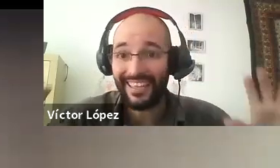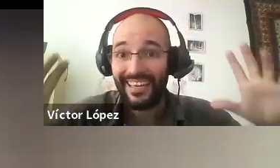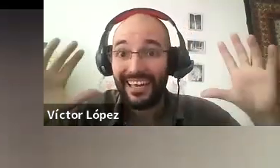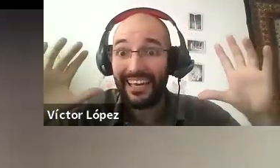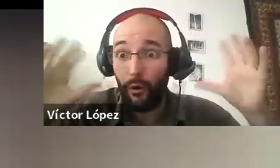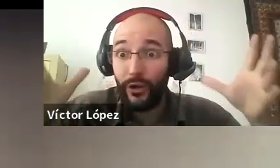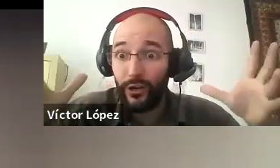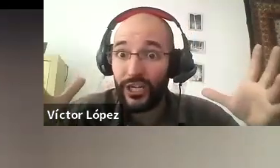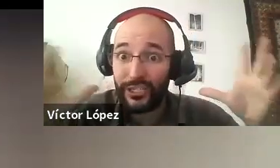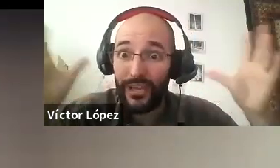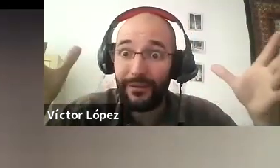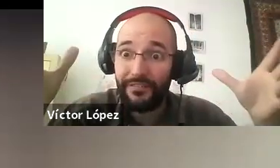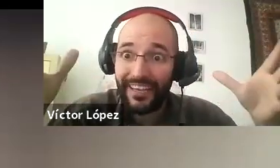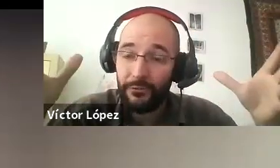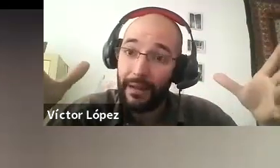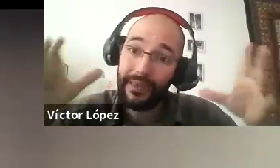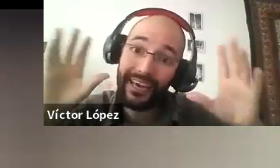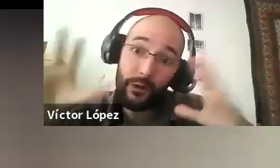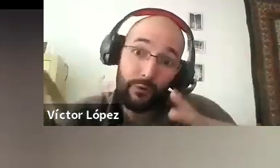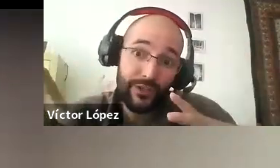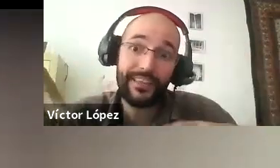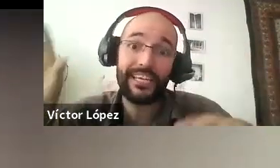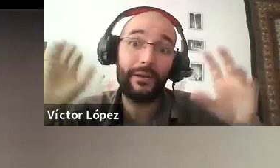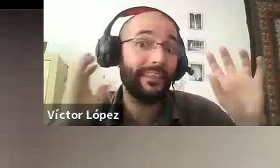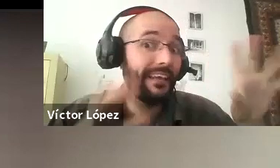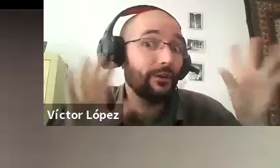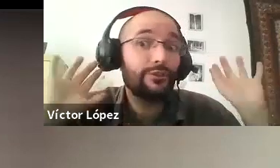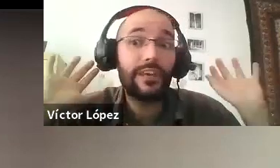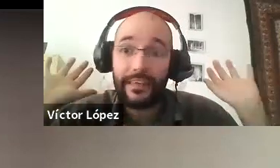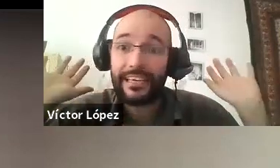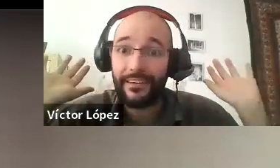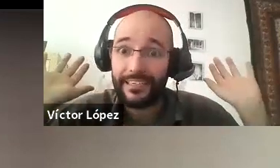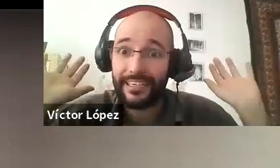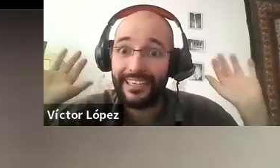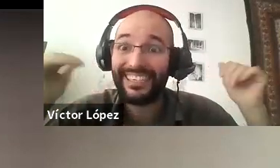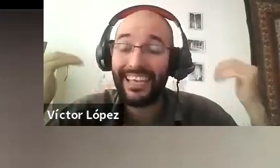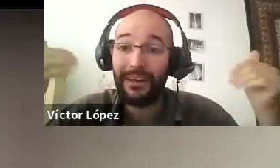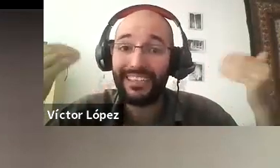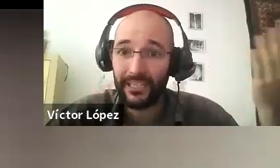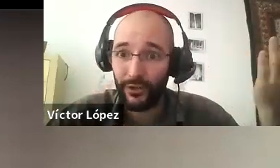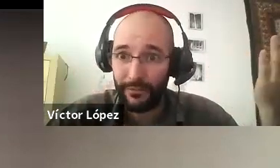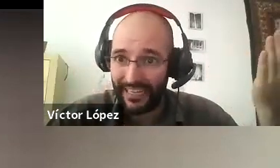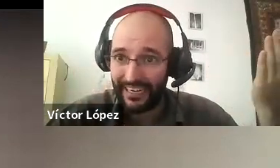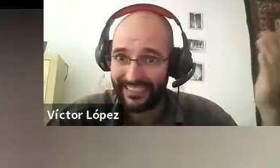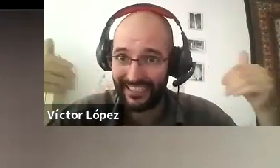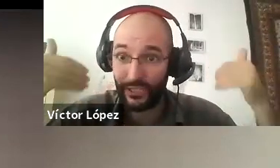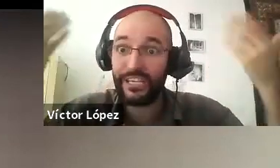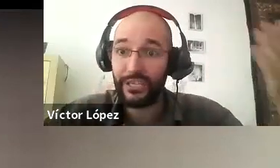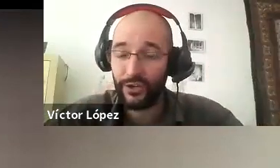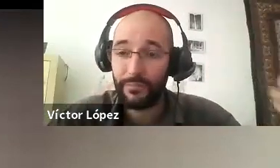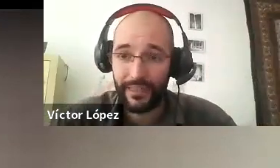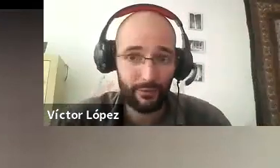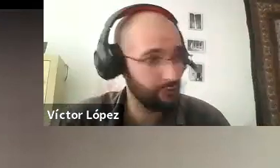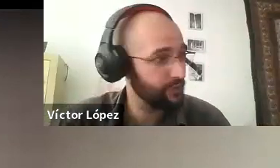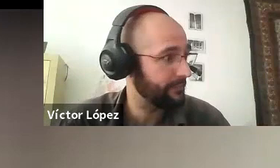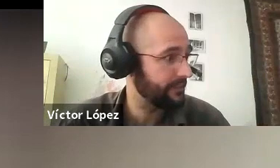Les dice, hoy les voy a verificar una app que hay algunos que dicen que es verdadera y otros que dicen que es falsa. Se llama detector de metales. Entonces el